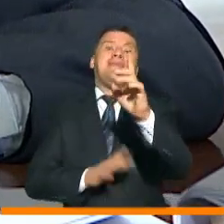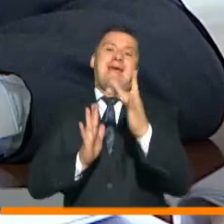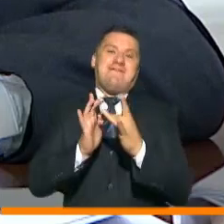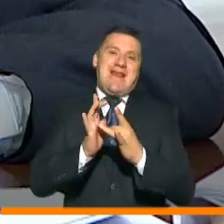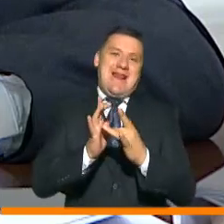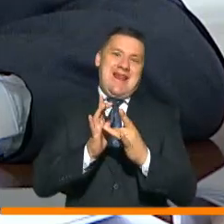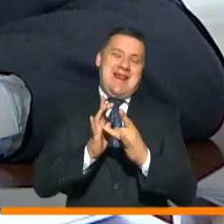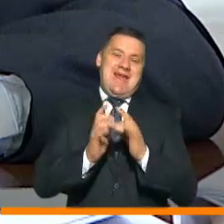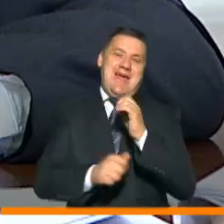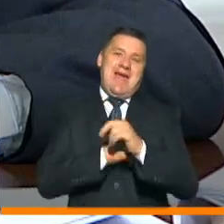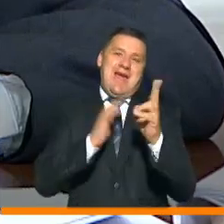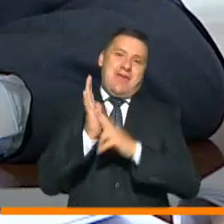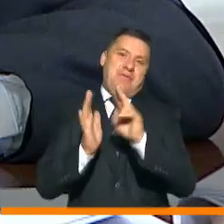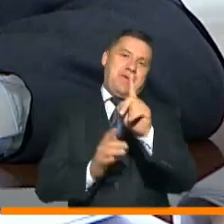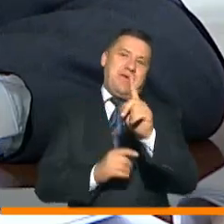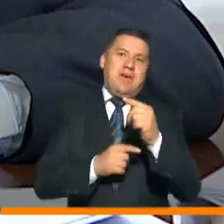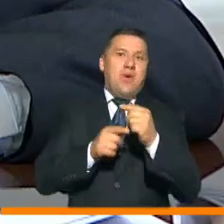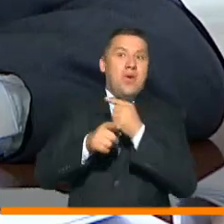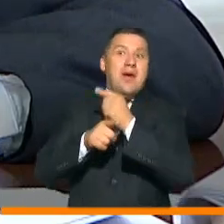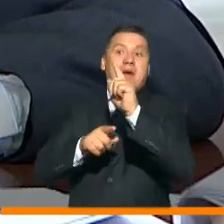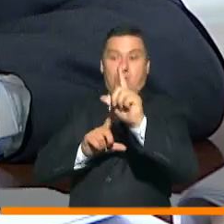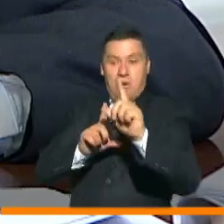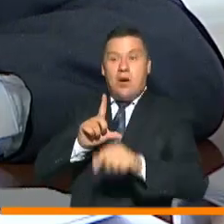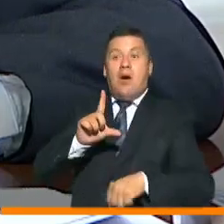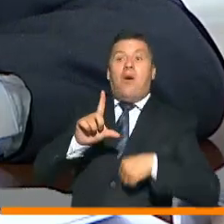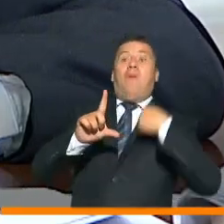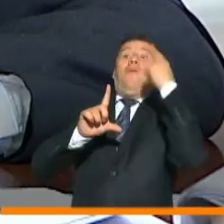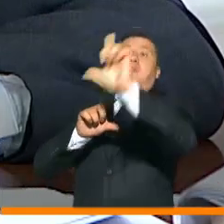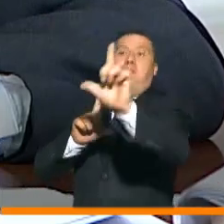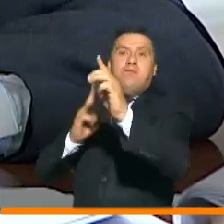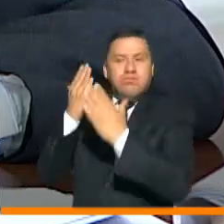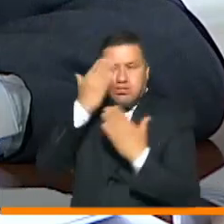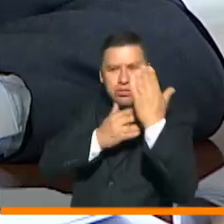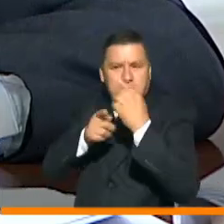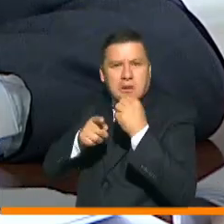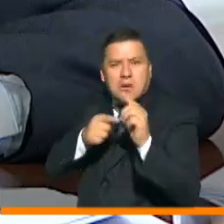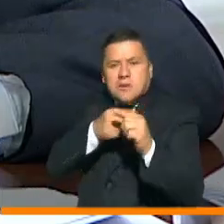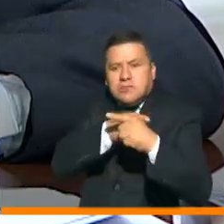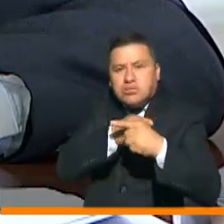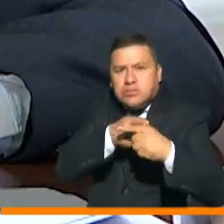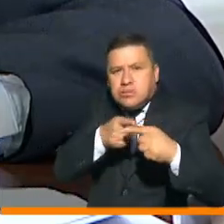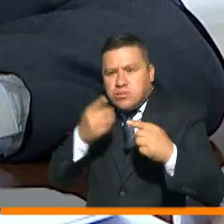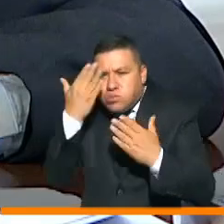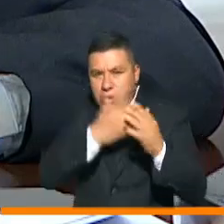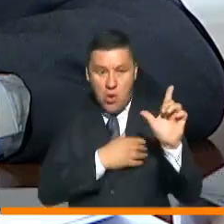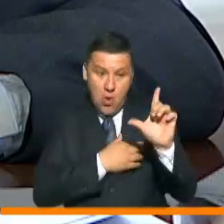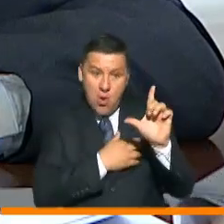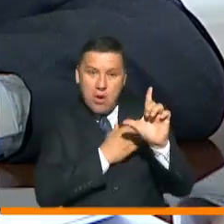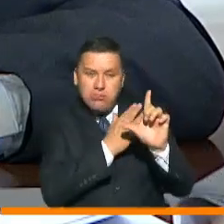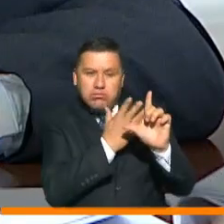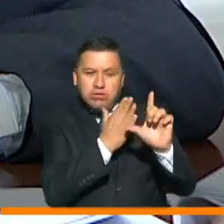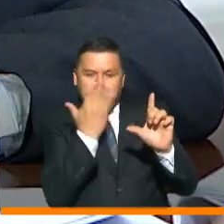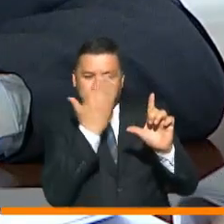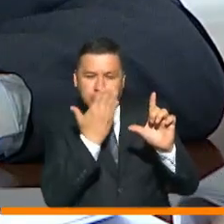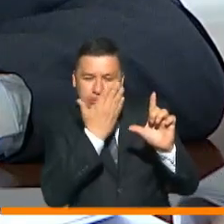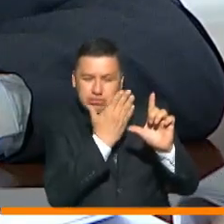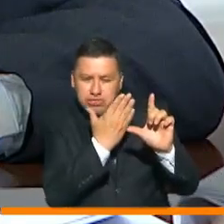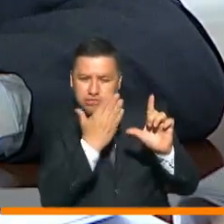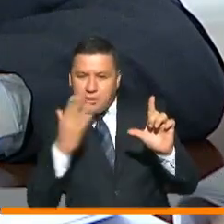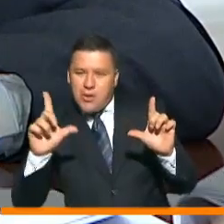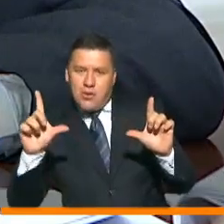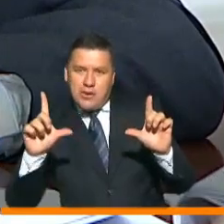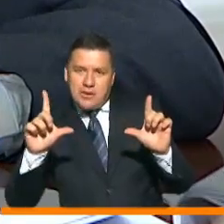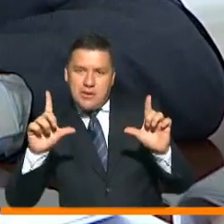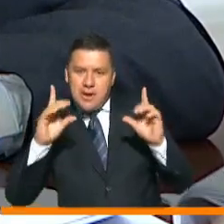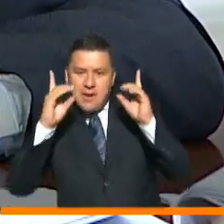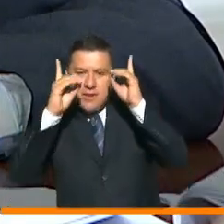de abril de 2021, cuando se ejecutará una nueva evaluación por parte del Comité Epidemiológico para tomar